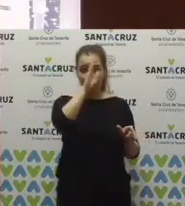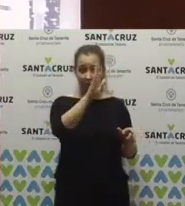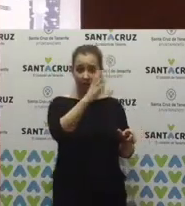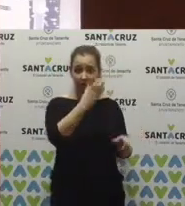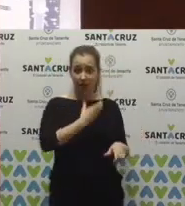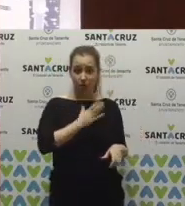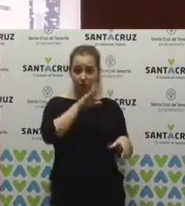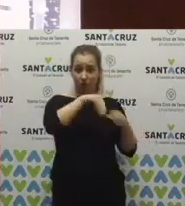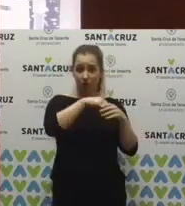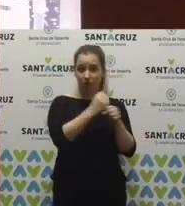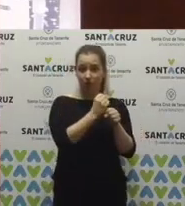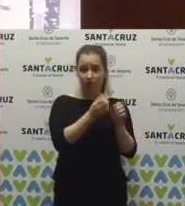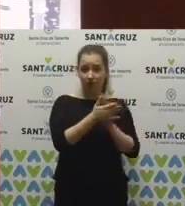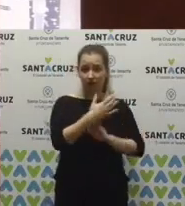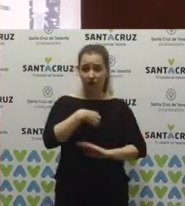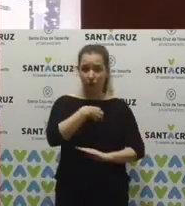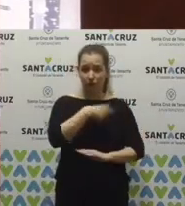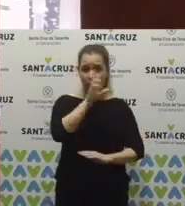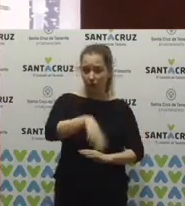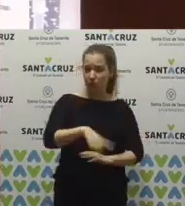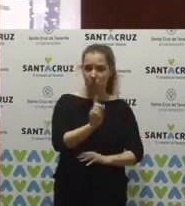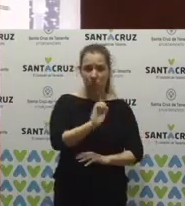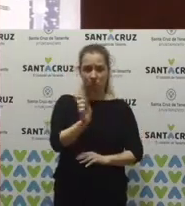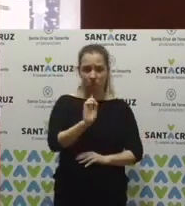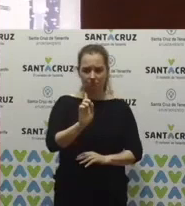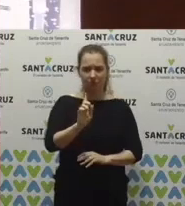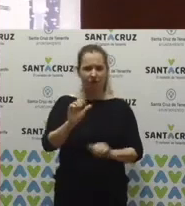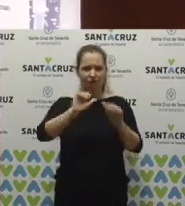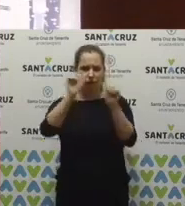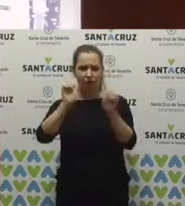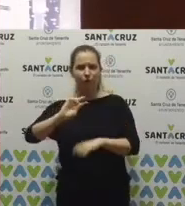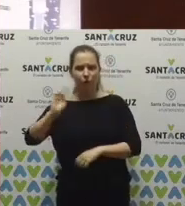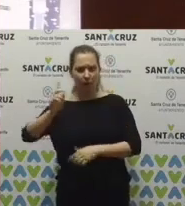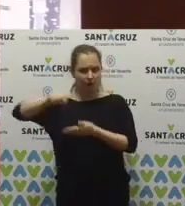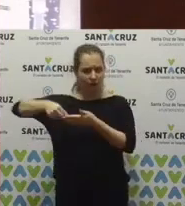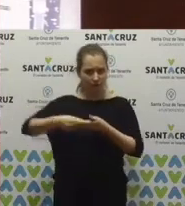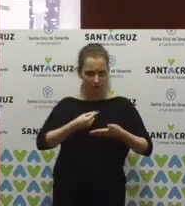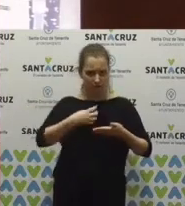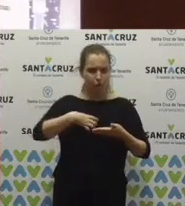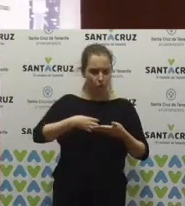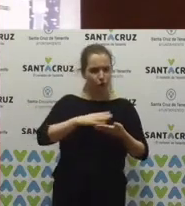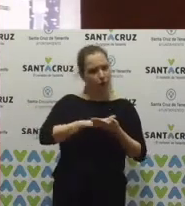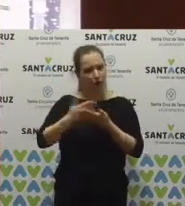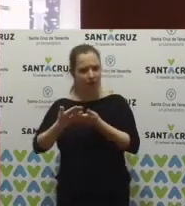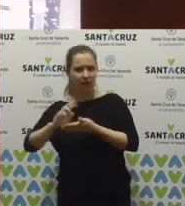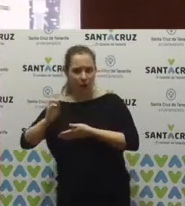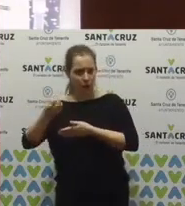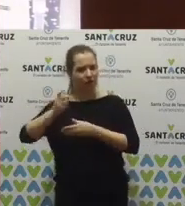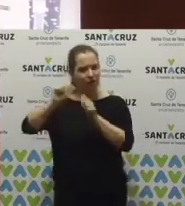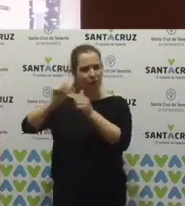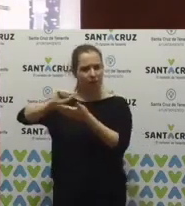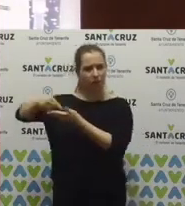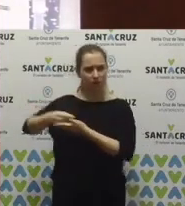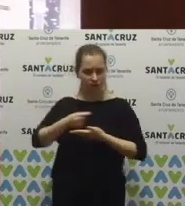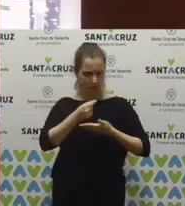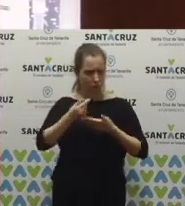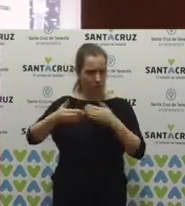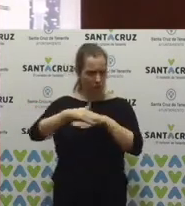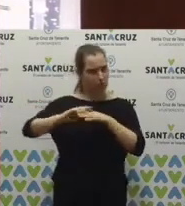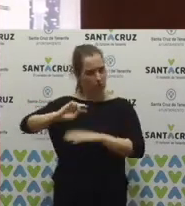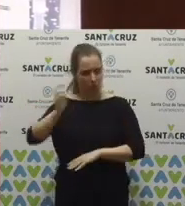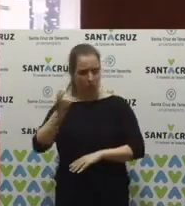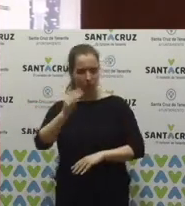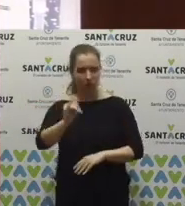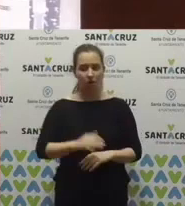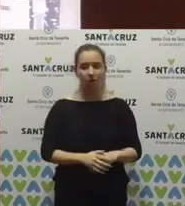laborales de personas que no son funcionales y hay otras fórmulas evidentemente aparte las del funcionario de contratación por parte de la administración sí es verdad una